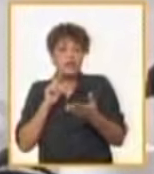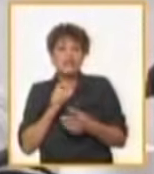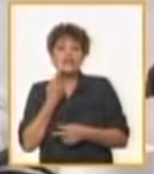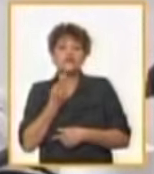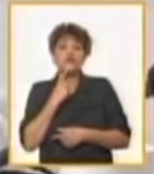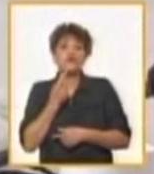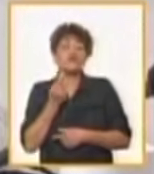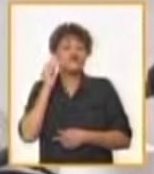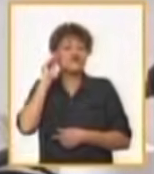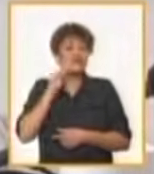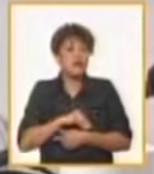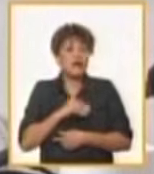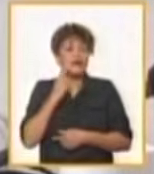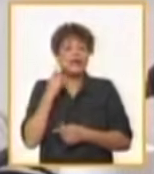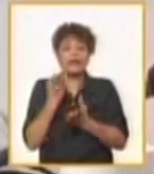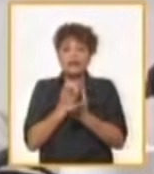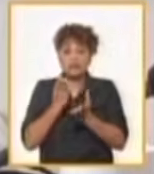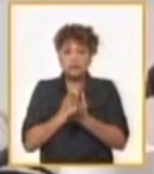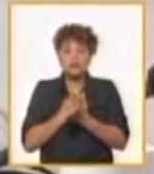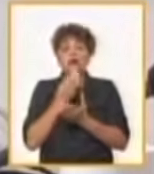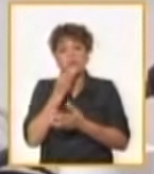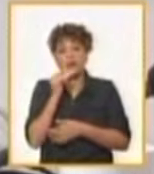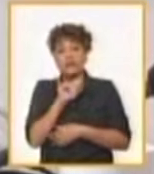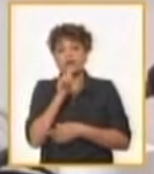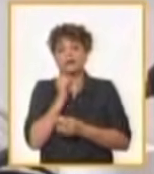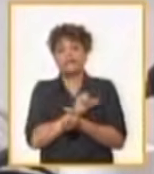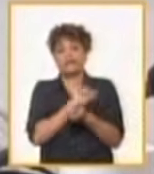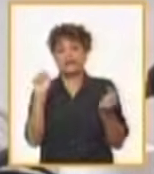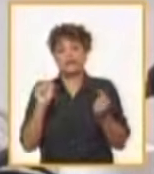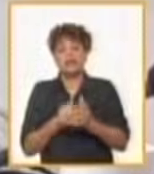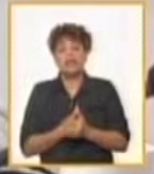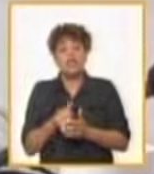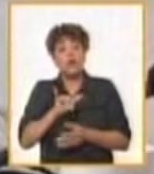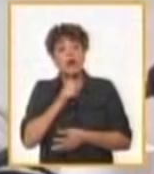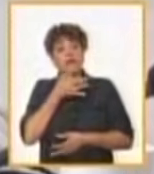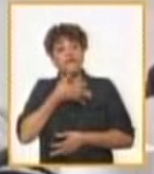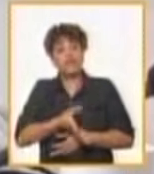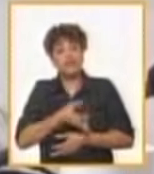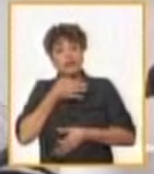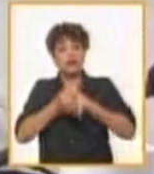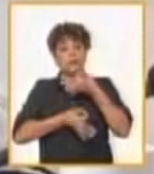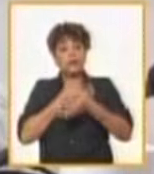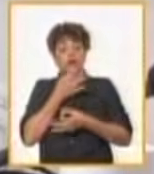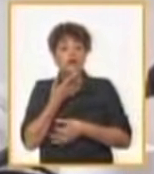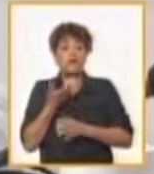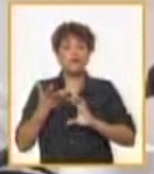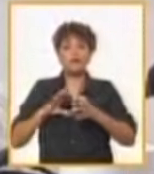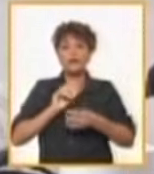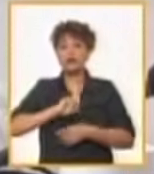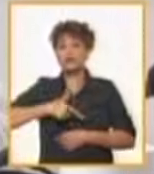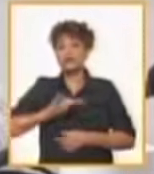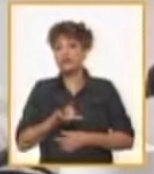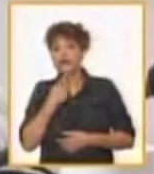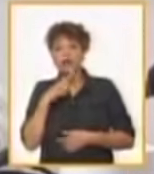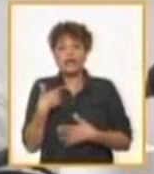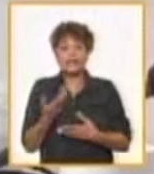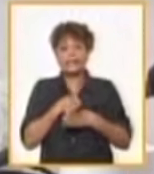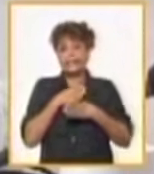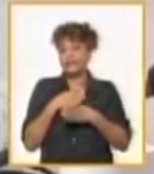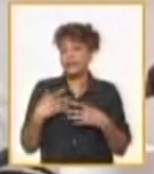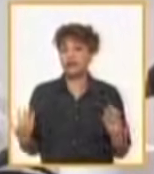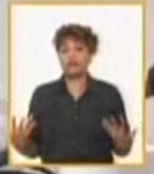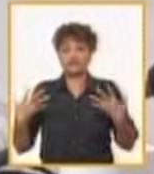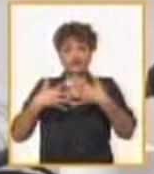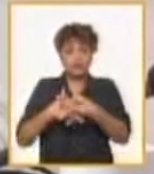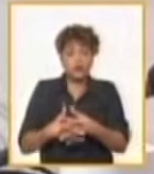ser libre. ¿Cuántas veces escuchamos a Fidel referirse a la cultura como lo que nos une, como lo que nos salva,